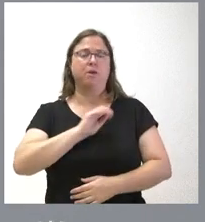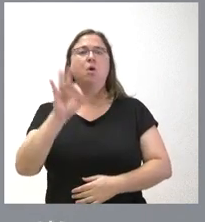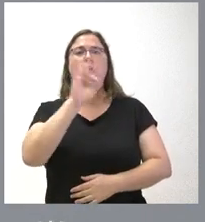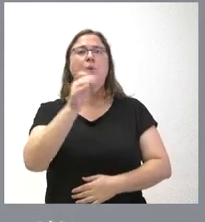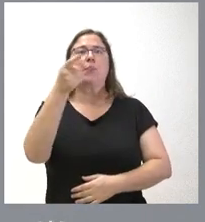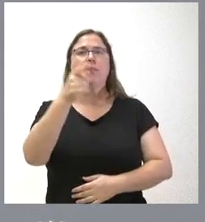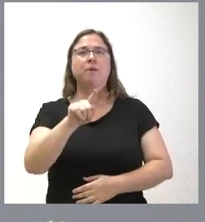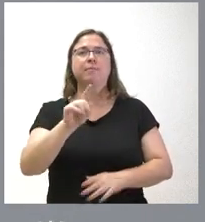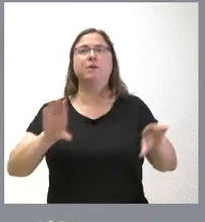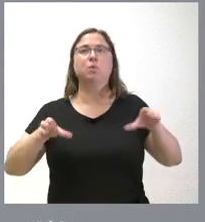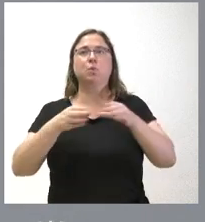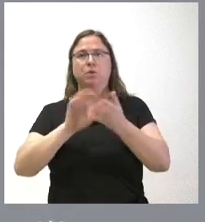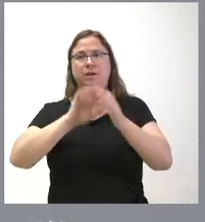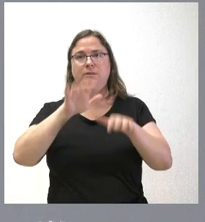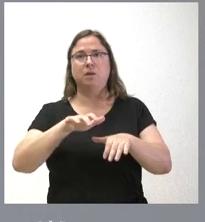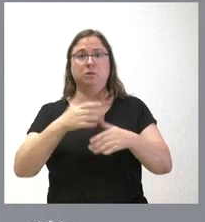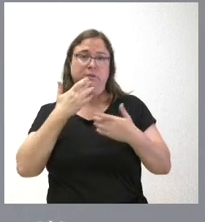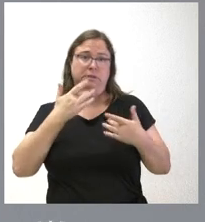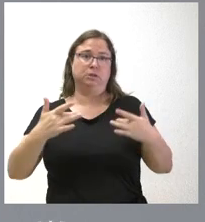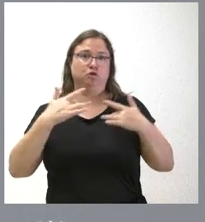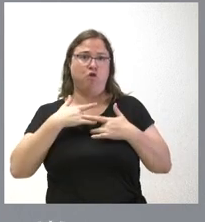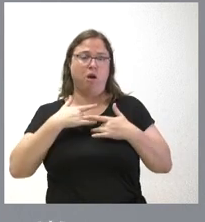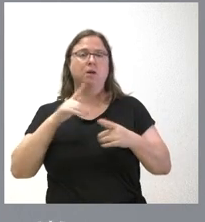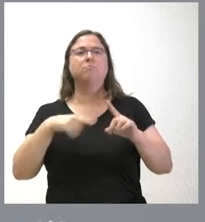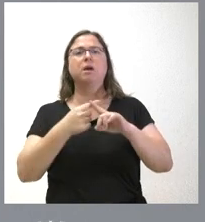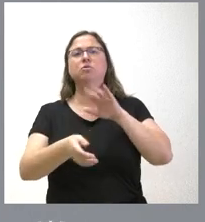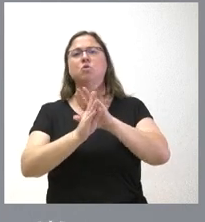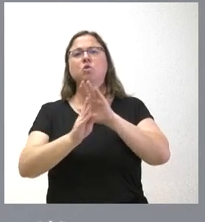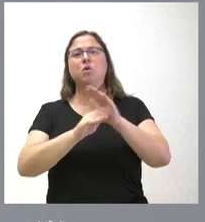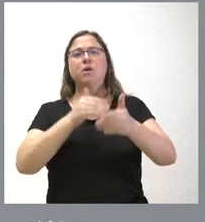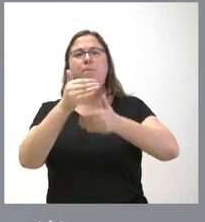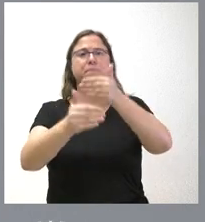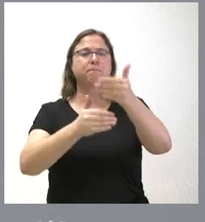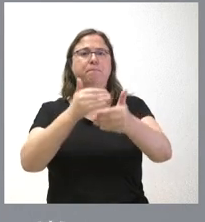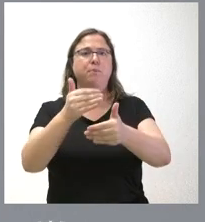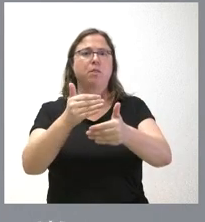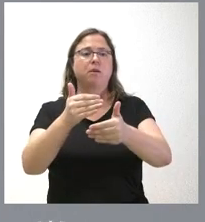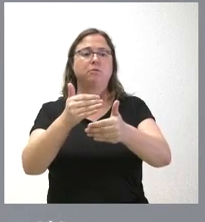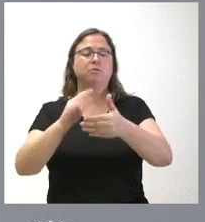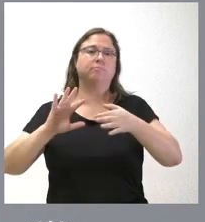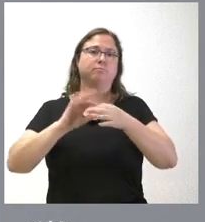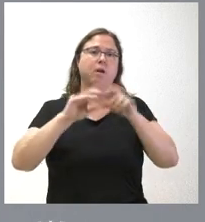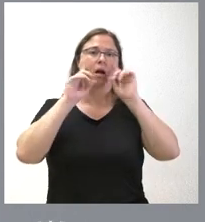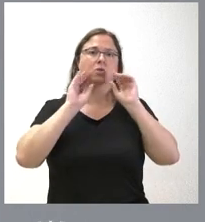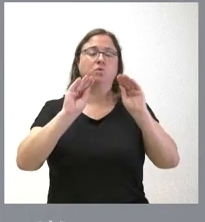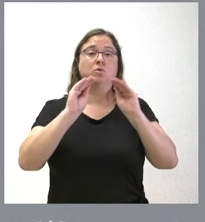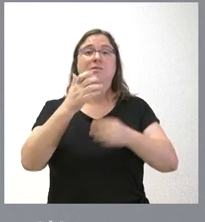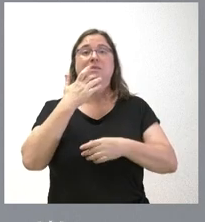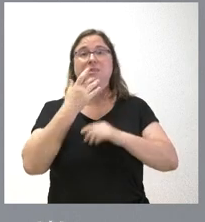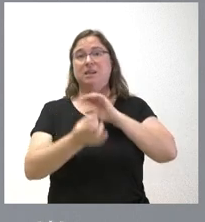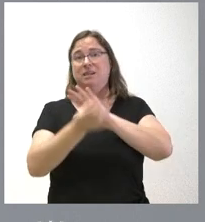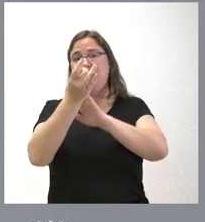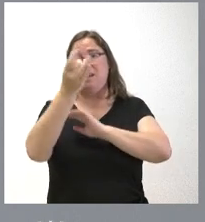también lo es la junta de castillero en la parte que nos pudiera corresponder y seguiría el procedimiento que corresponde a su caso por tanto si hay alguna iniciativa